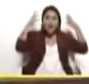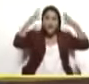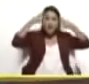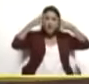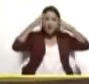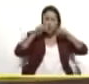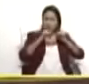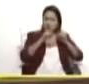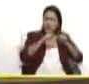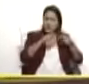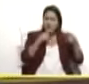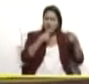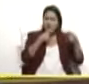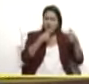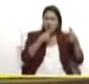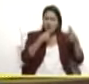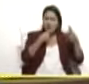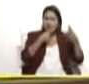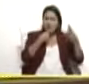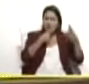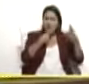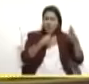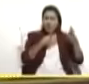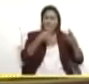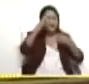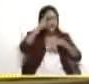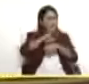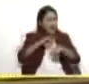tema de que